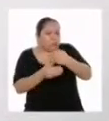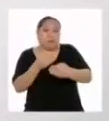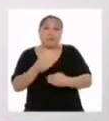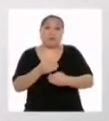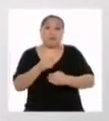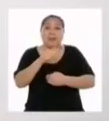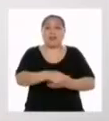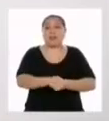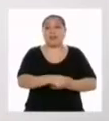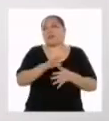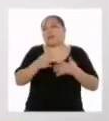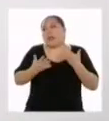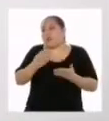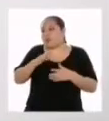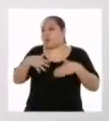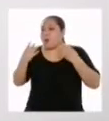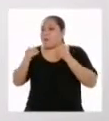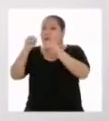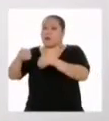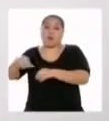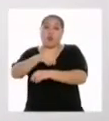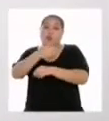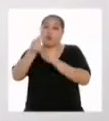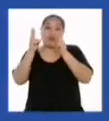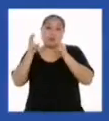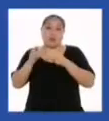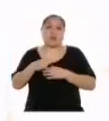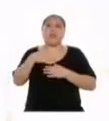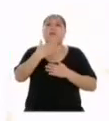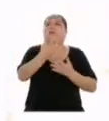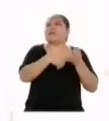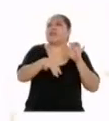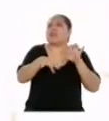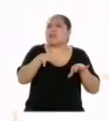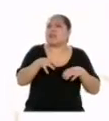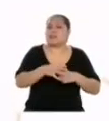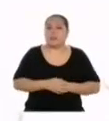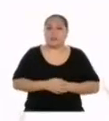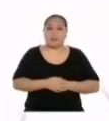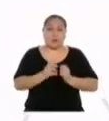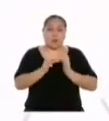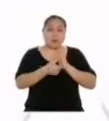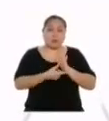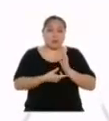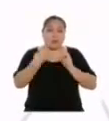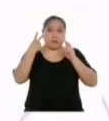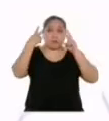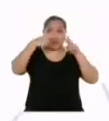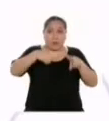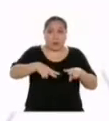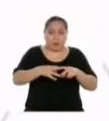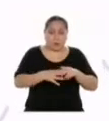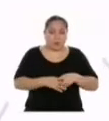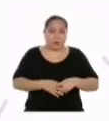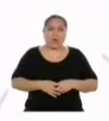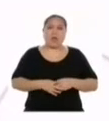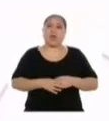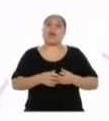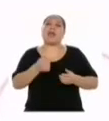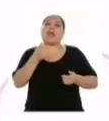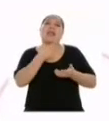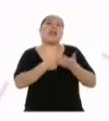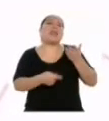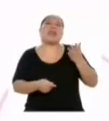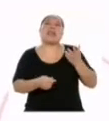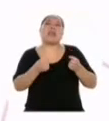y aplicable a otros casos. ¿Qué hicieron después? Luego, vimos el detalle de las actividades físicas